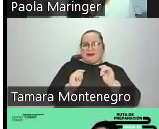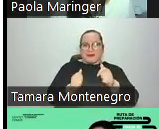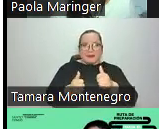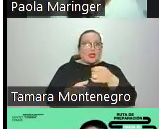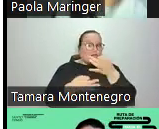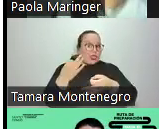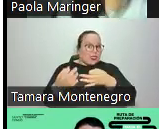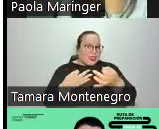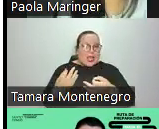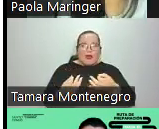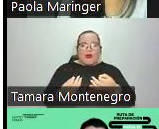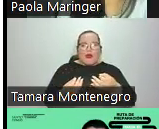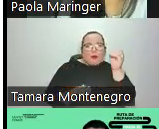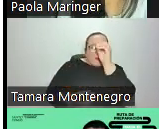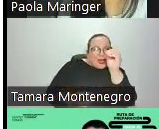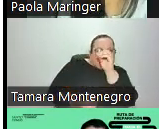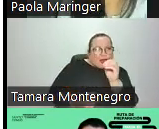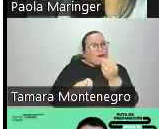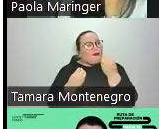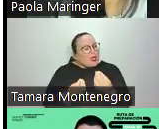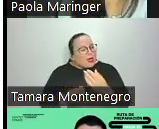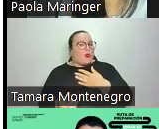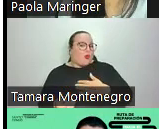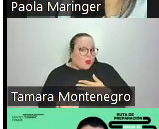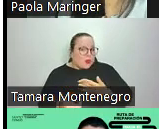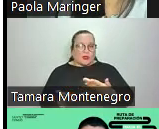te pareció, cuáles fueron las incidencias,